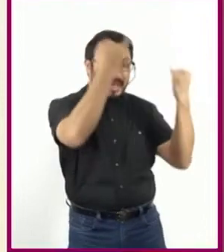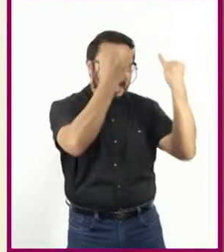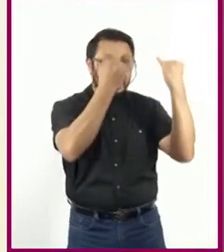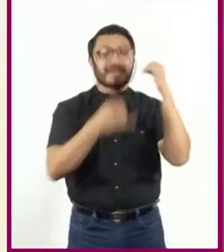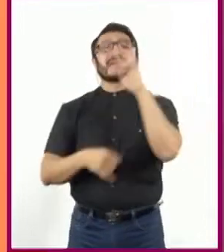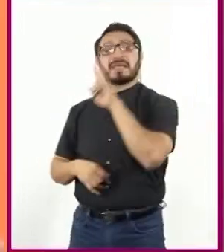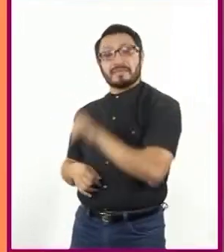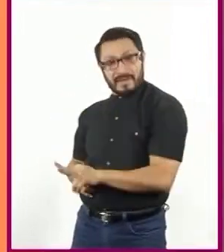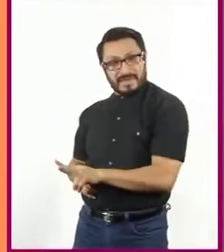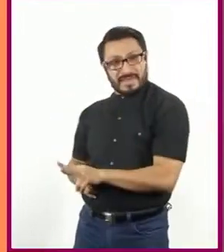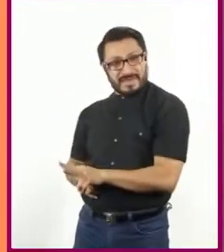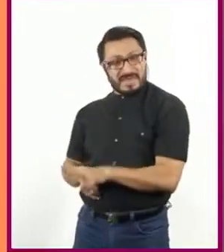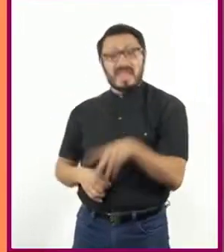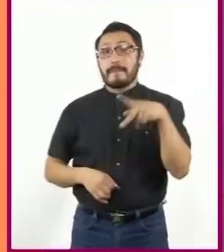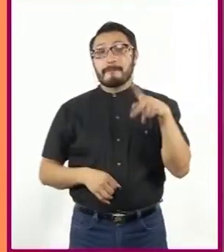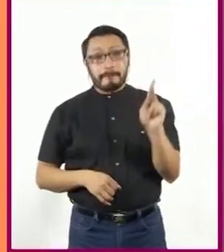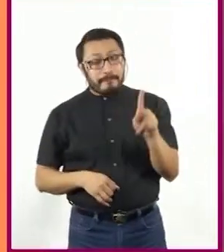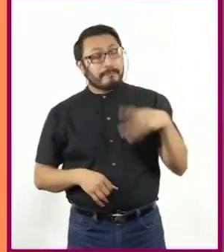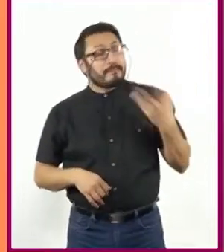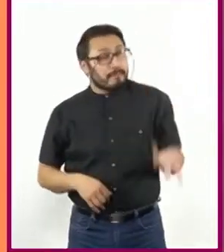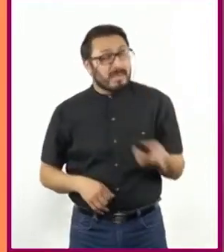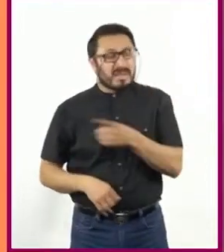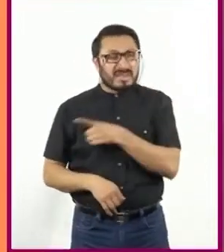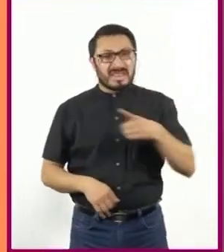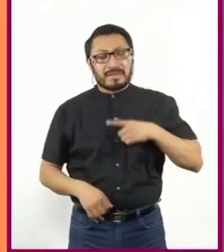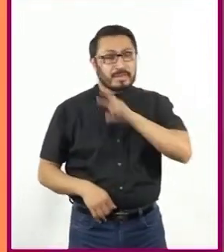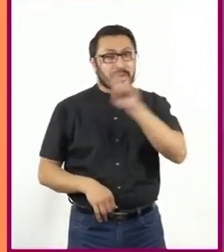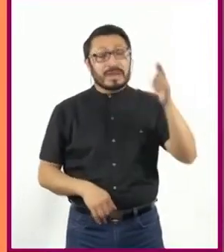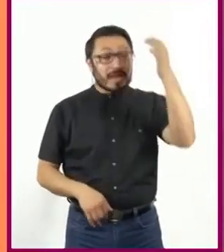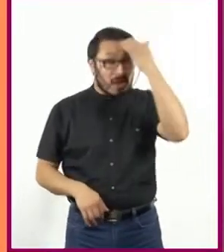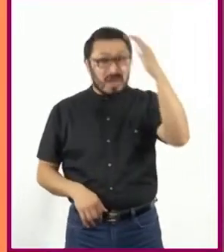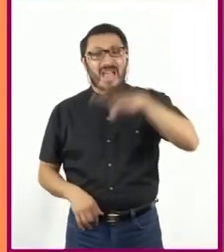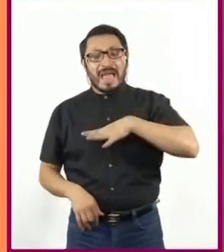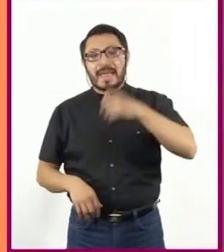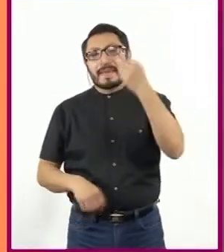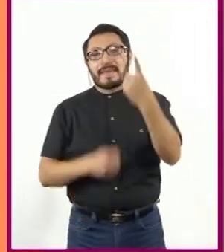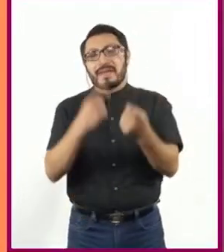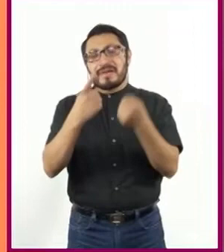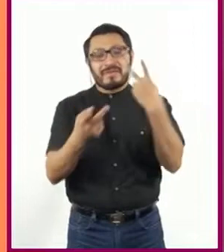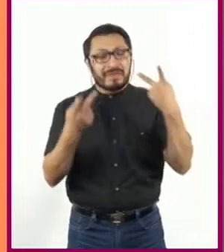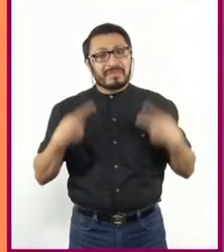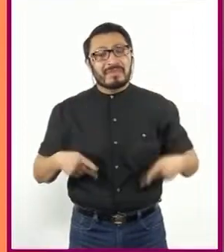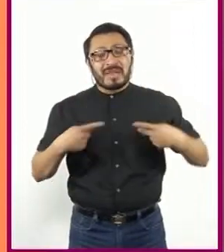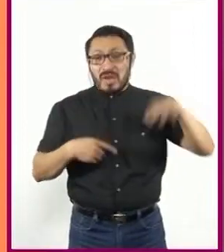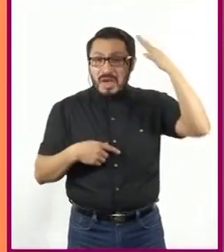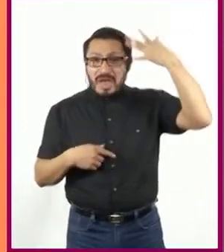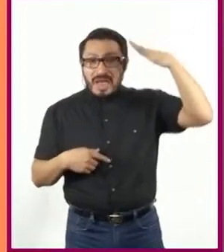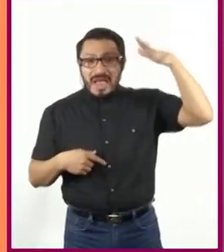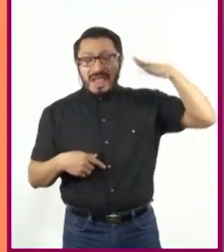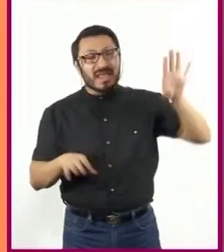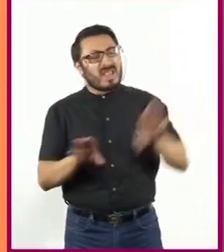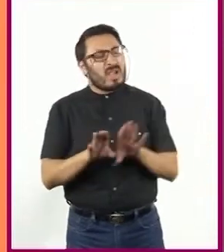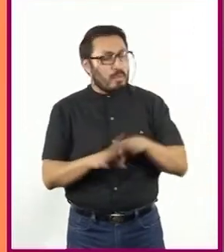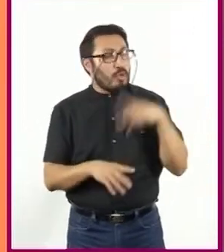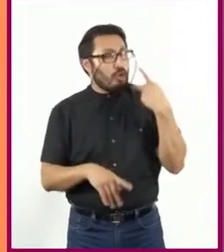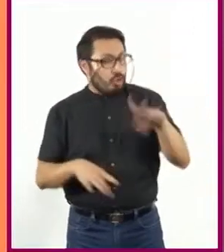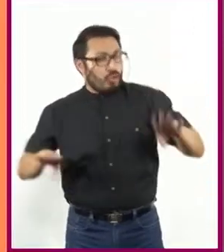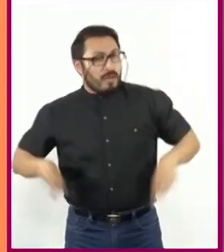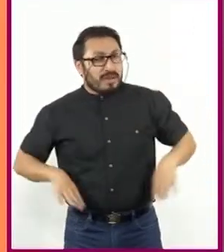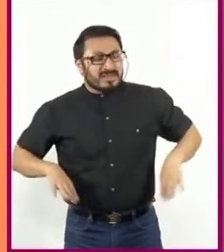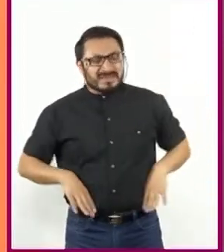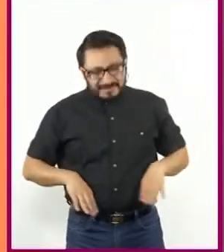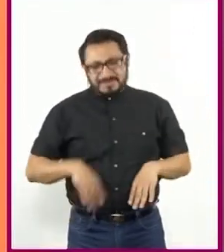real. Sin embargo, debemos reconocer que hay adultos que asumen como parte de su conducta